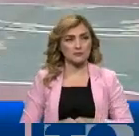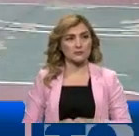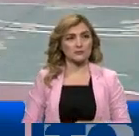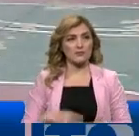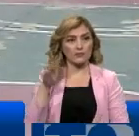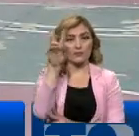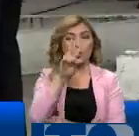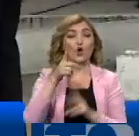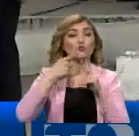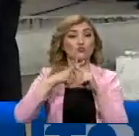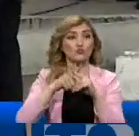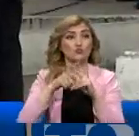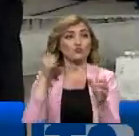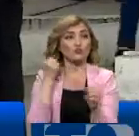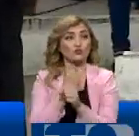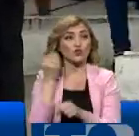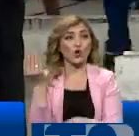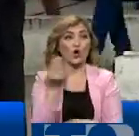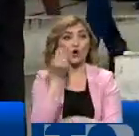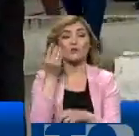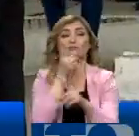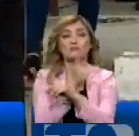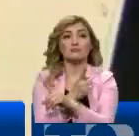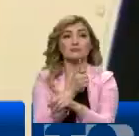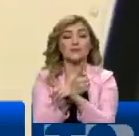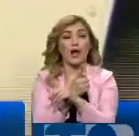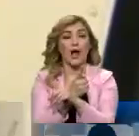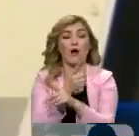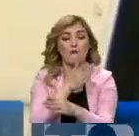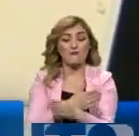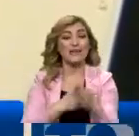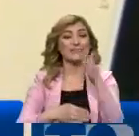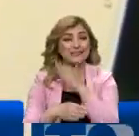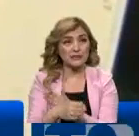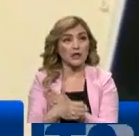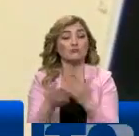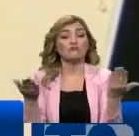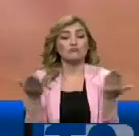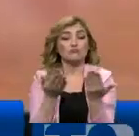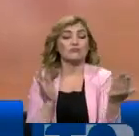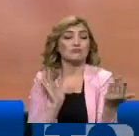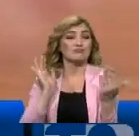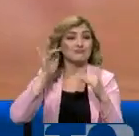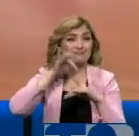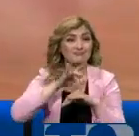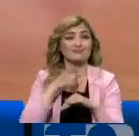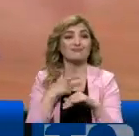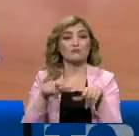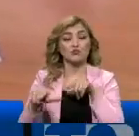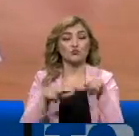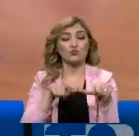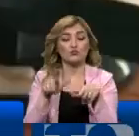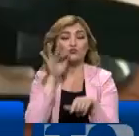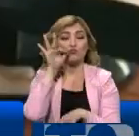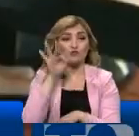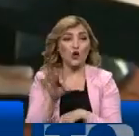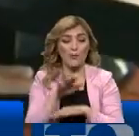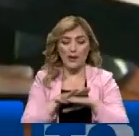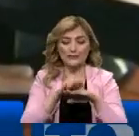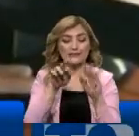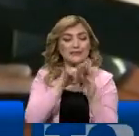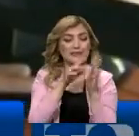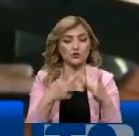Este viernes inició la jornada con jóvenes con discapacidad física que se dieron cita para rendir el examen ser bachiller,